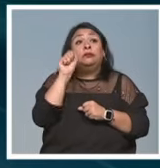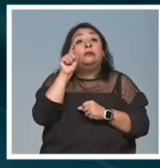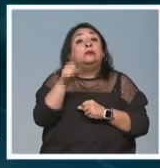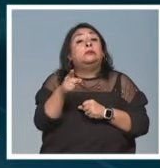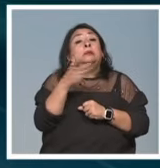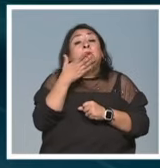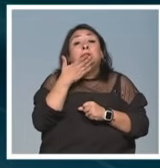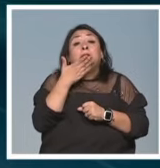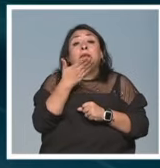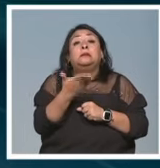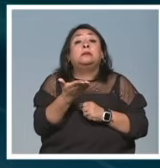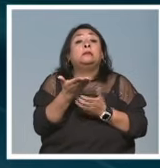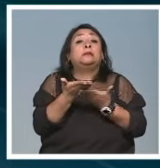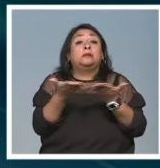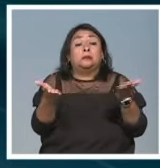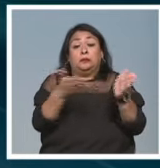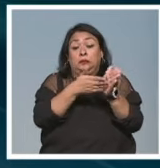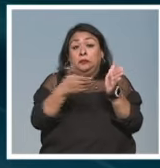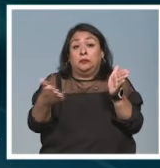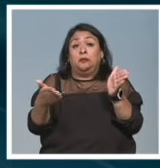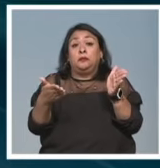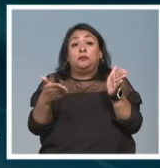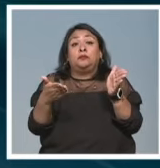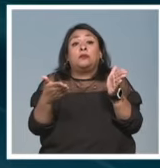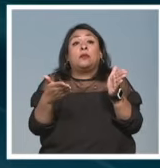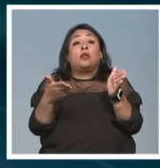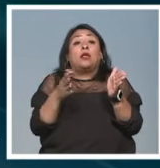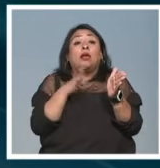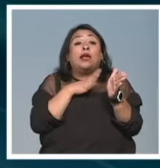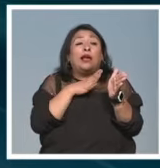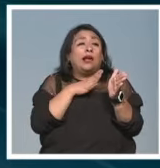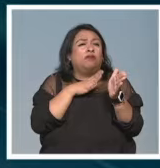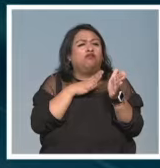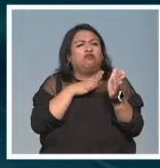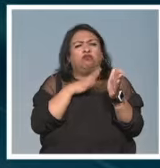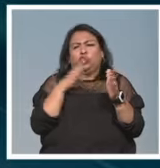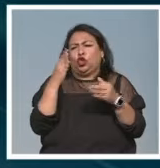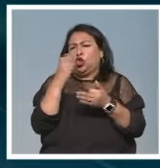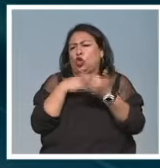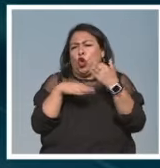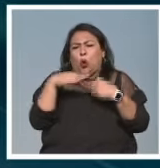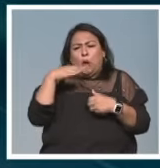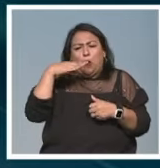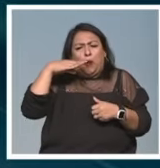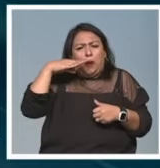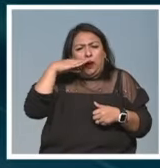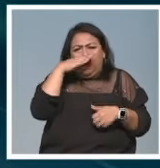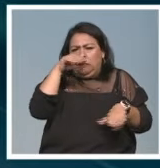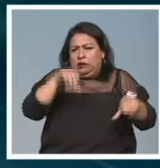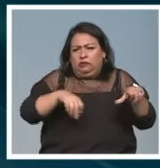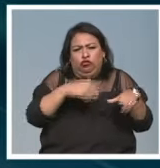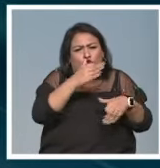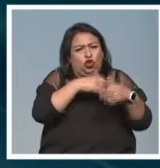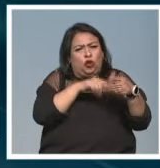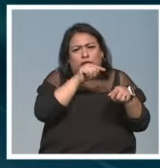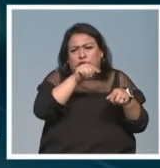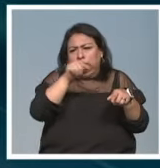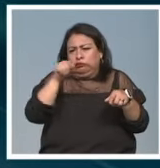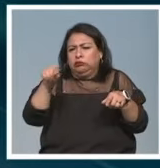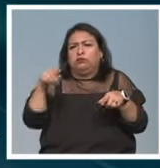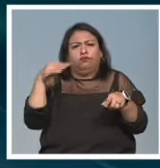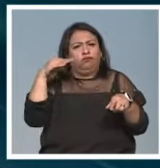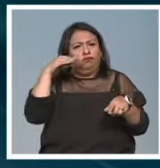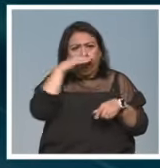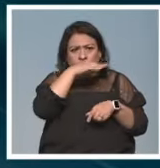sobre todo en estas épocas, con total gratuidad en todas las actividades que allí se